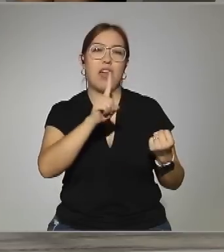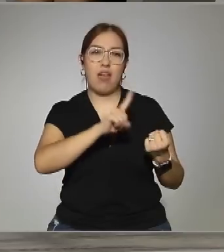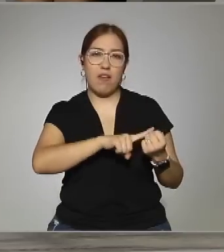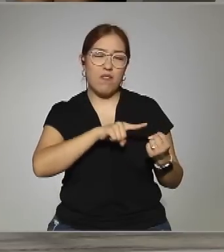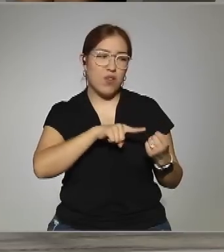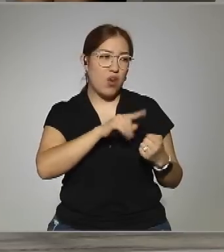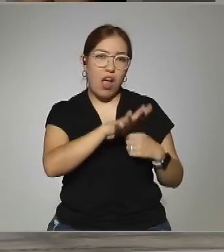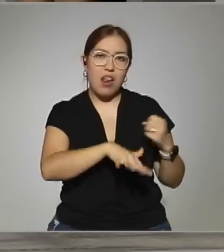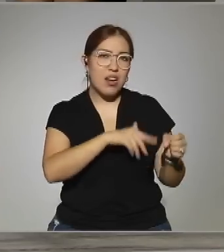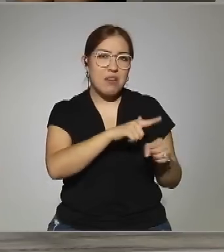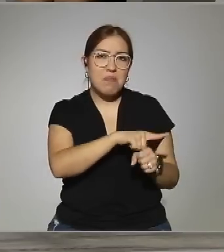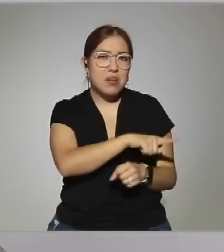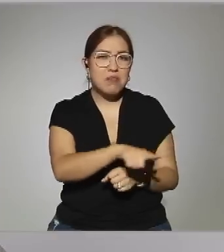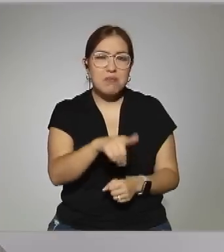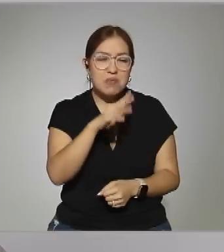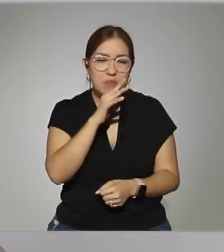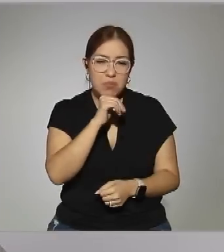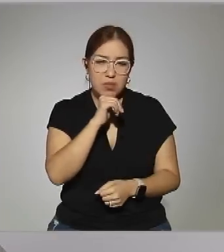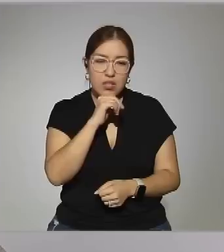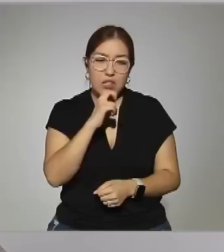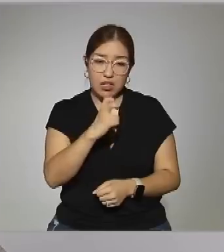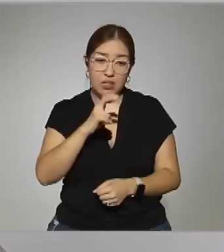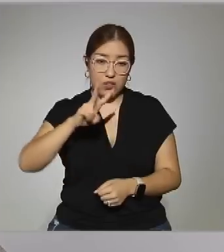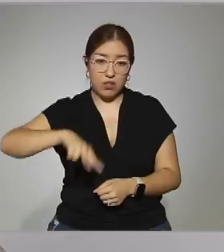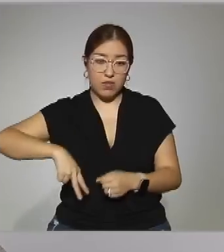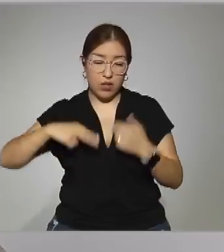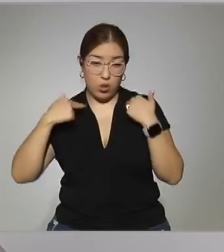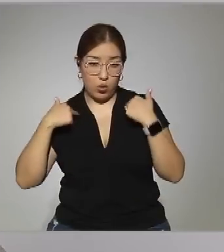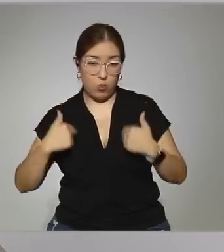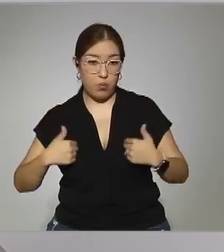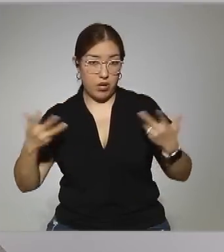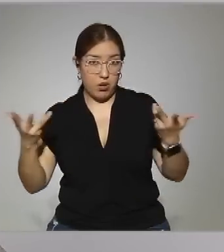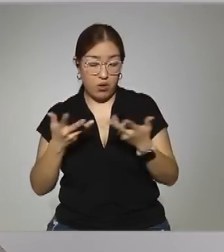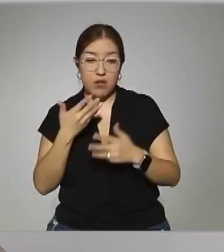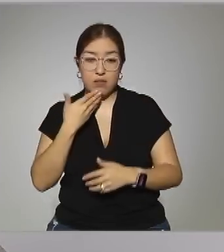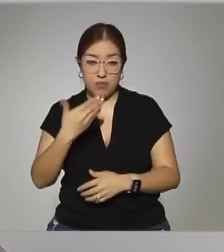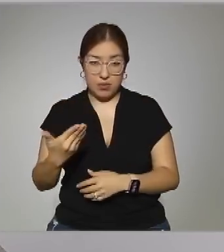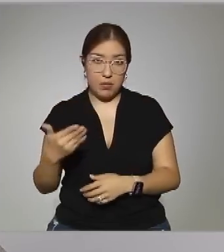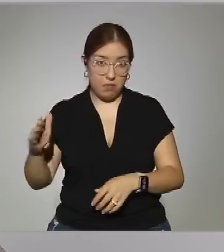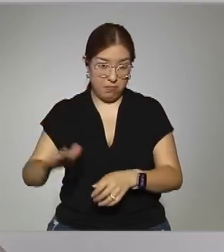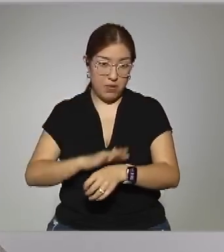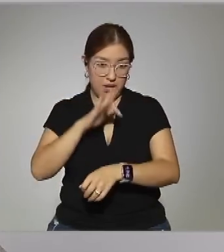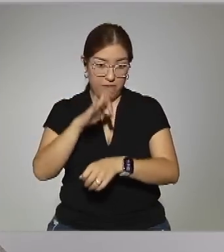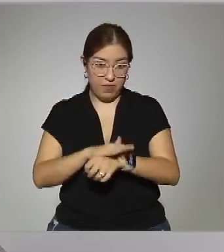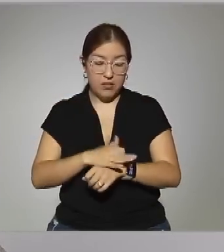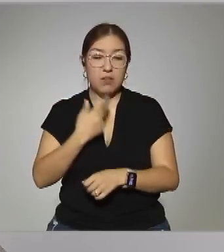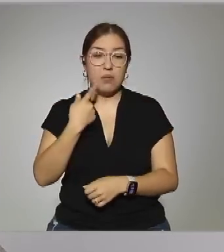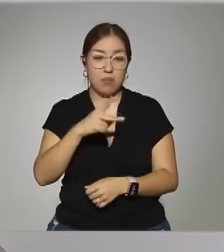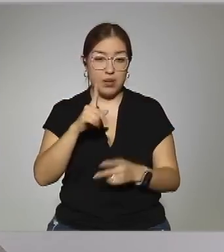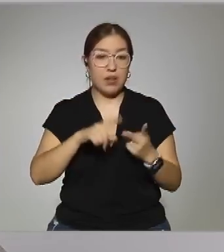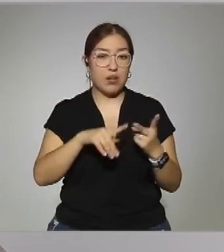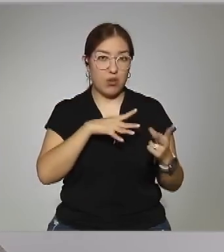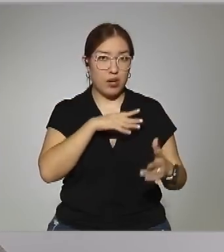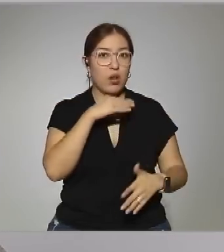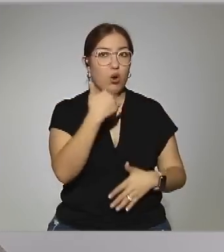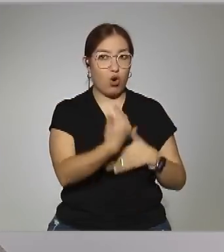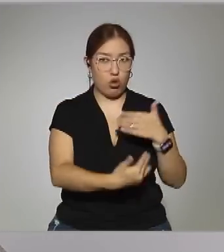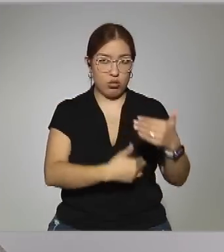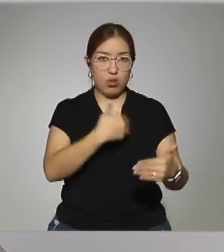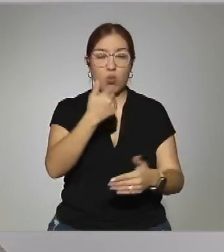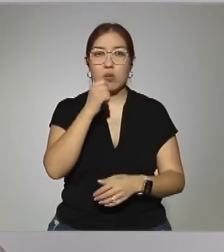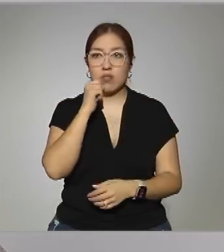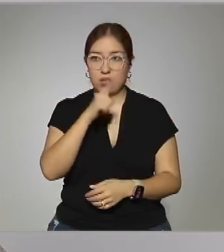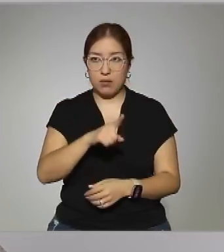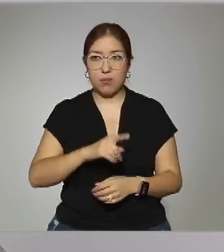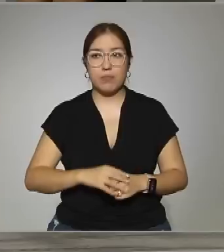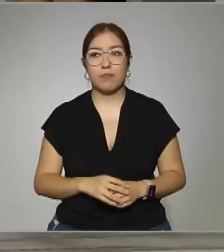soñar, ¿no? Algunos podrán... Es un privilegio poder hacerlo, ¿no? Por supuesto que sí, pero también tiene su consecuencia, por supuesto.